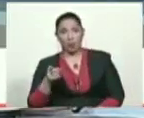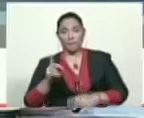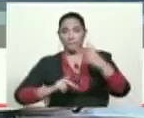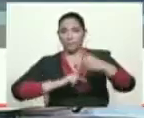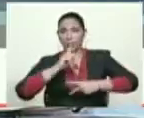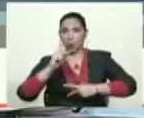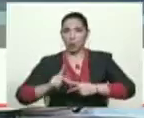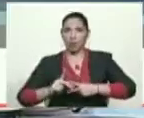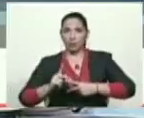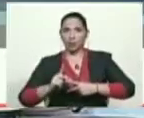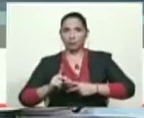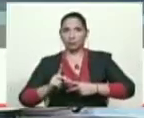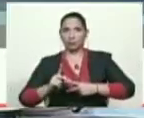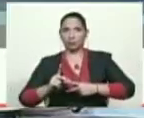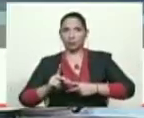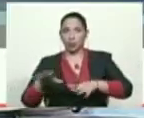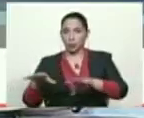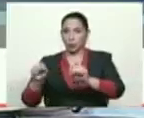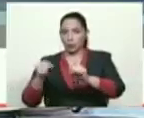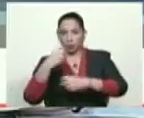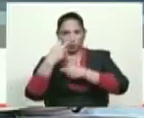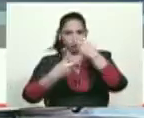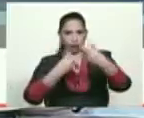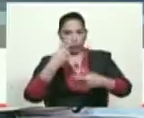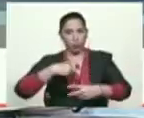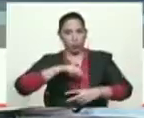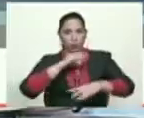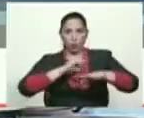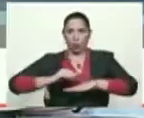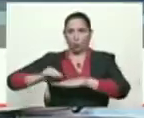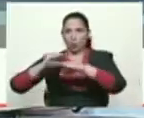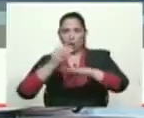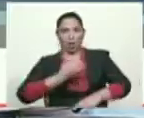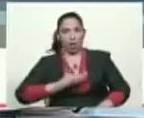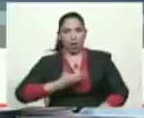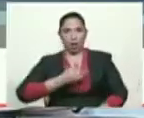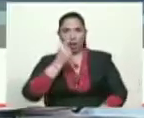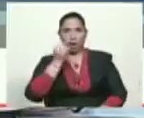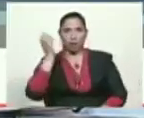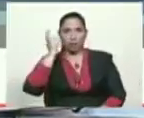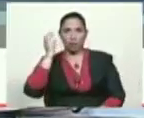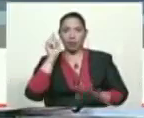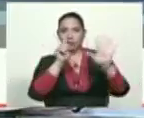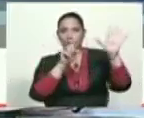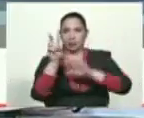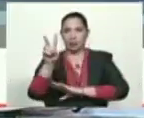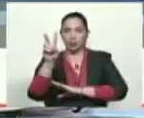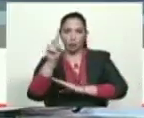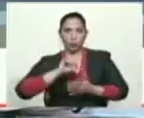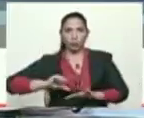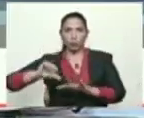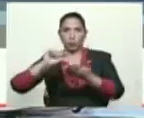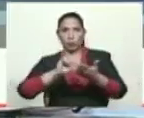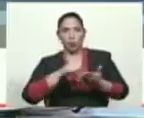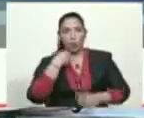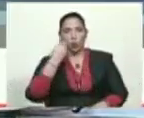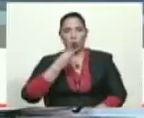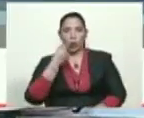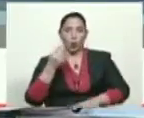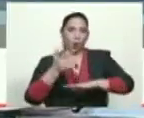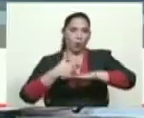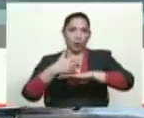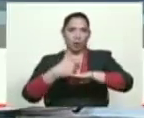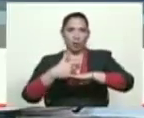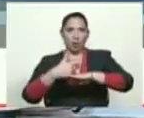presidente nosotros hemos convocado a los alcaldes de las 62 ciudades a los gobernadores coordinadores